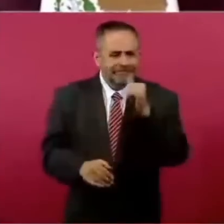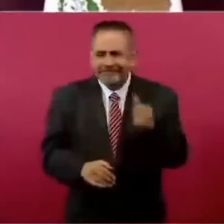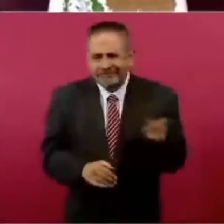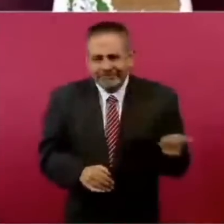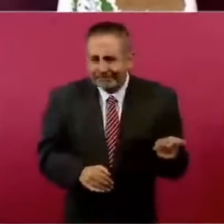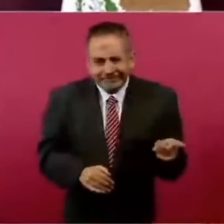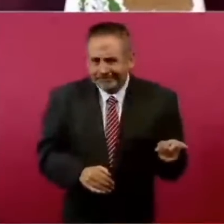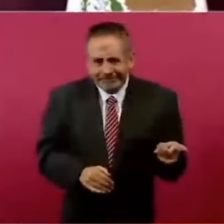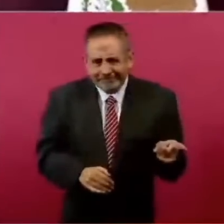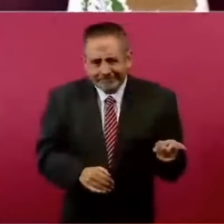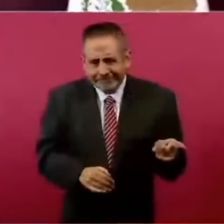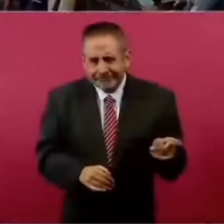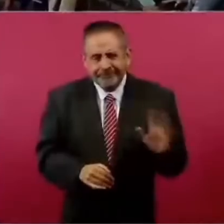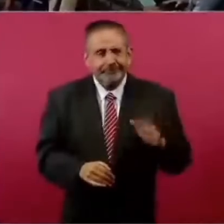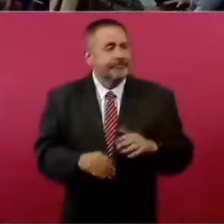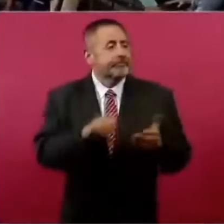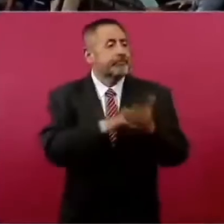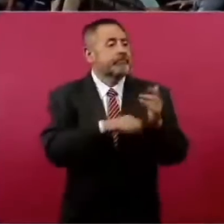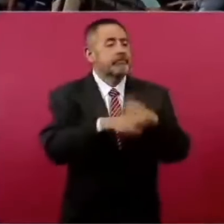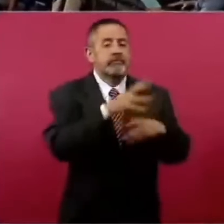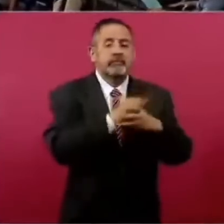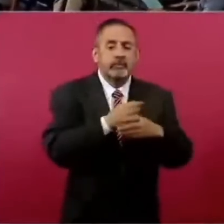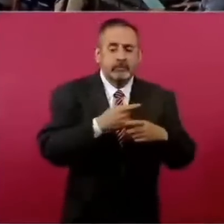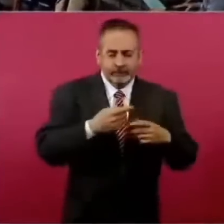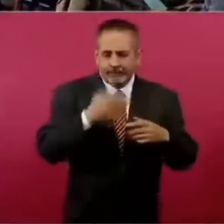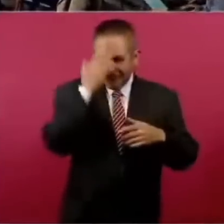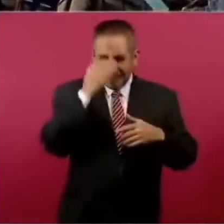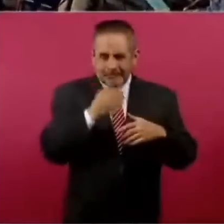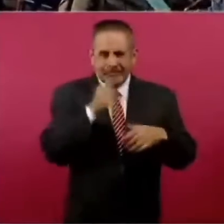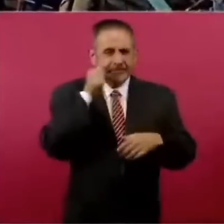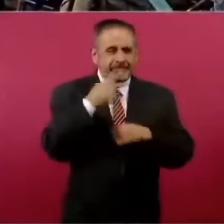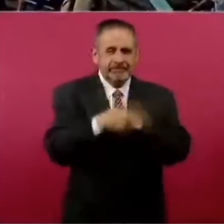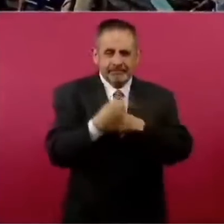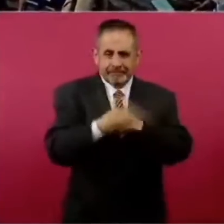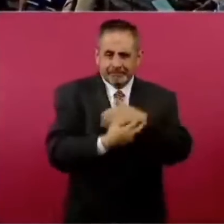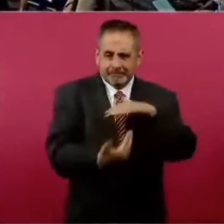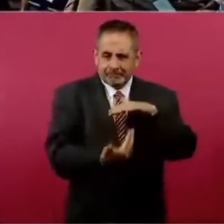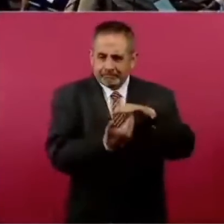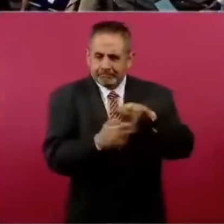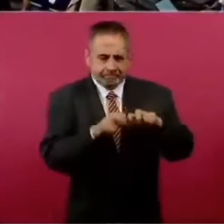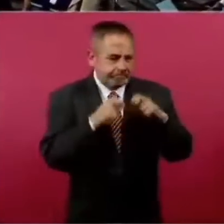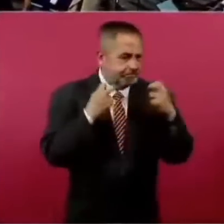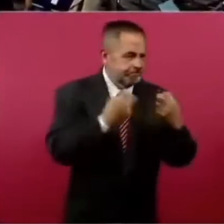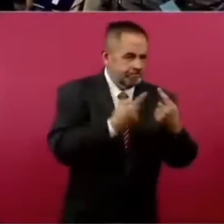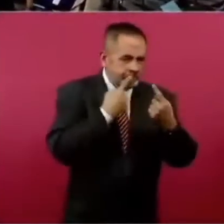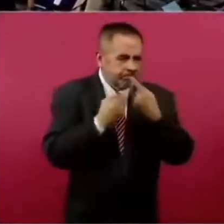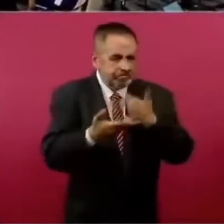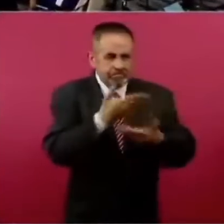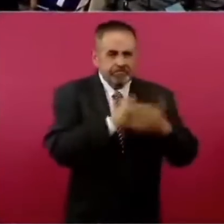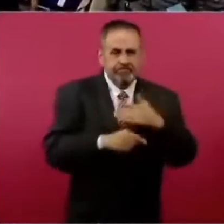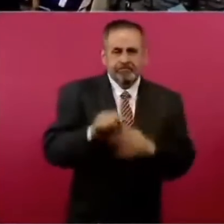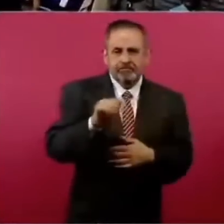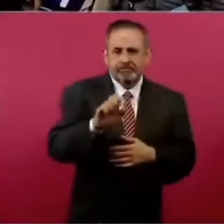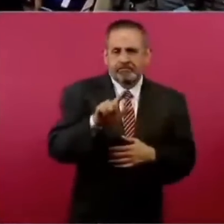Hablábamos de los analistas de las mesas en televisión, en Televisa.